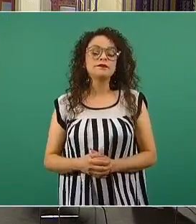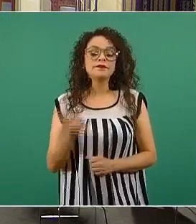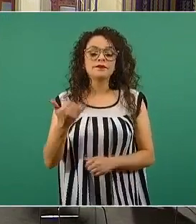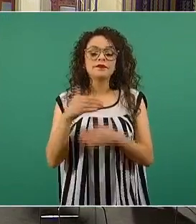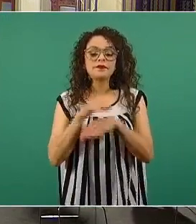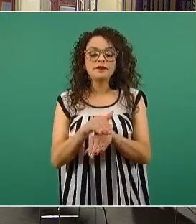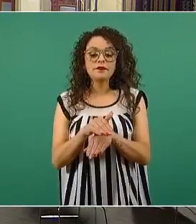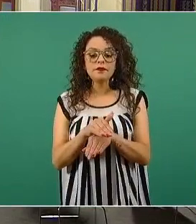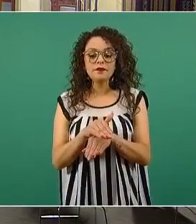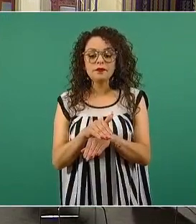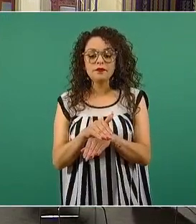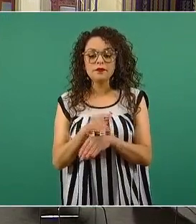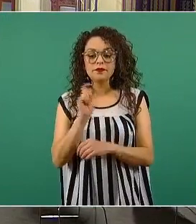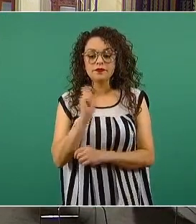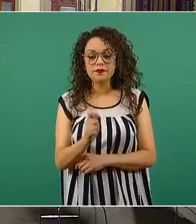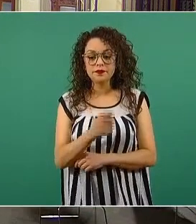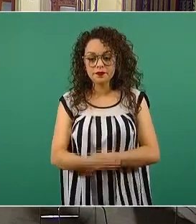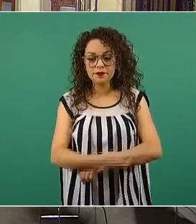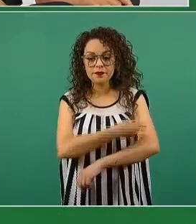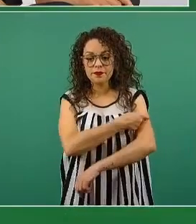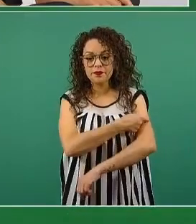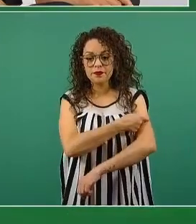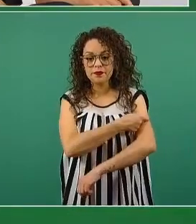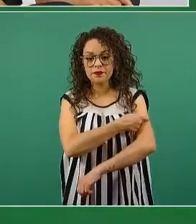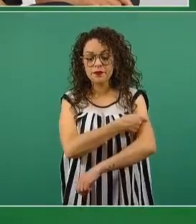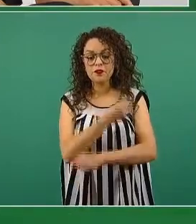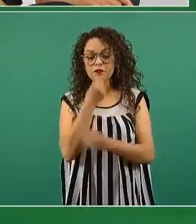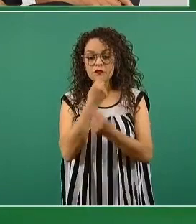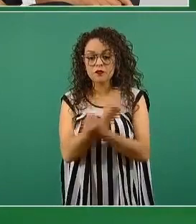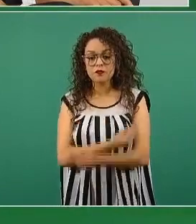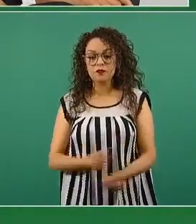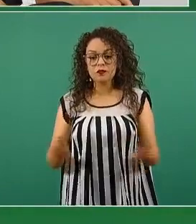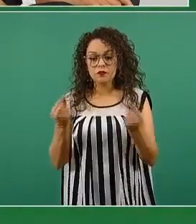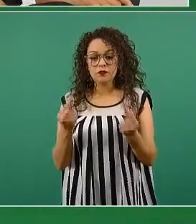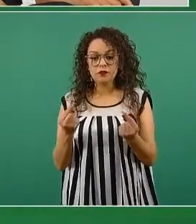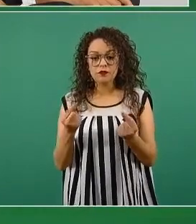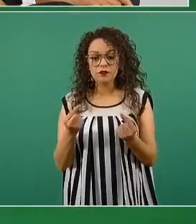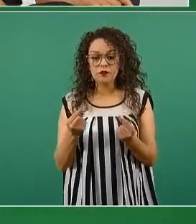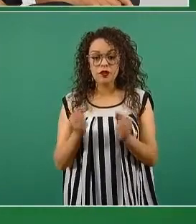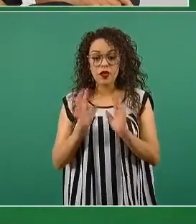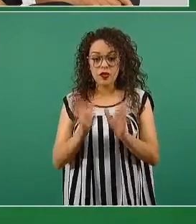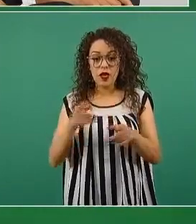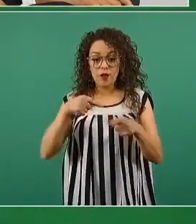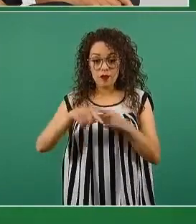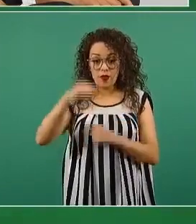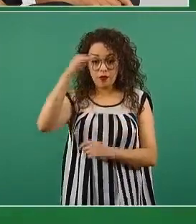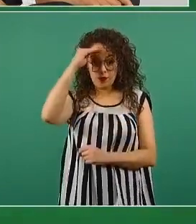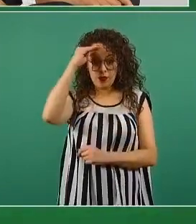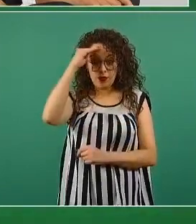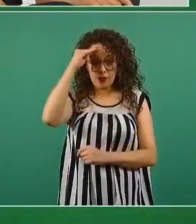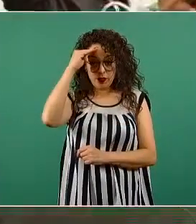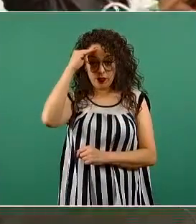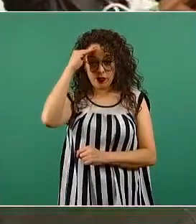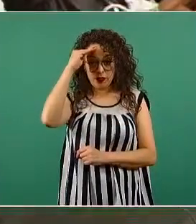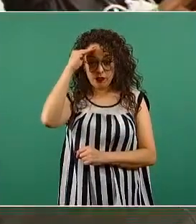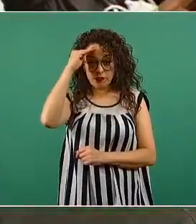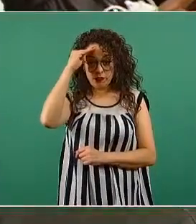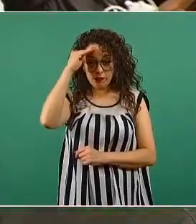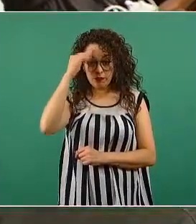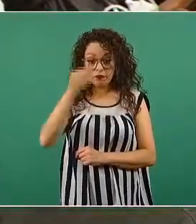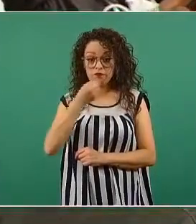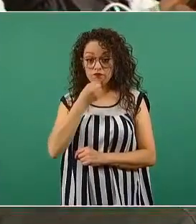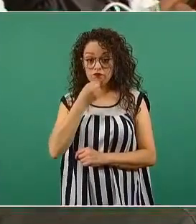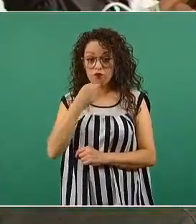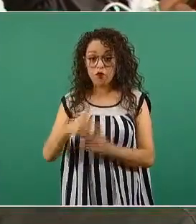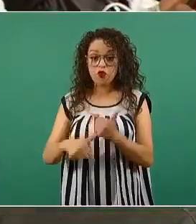la comentó, para la vacunación a los niños menores, ya se está contemplando entonces a los niños